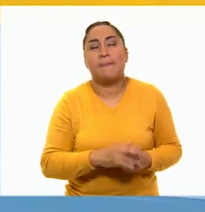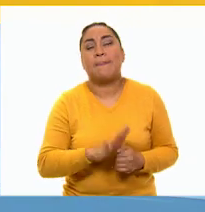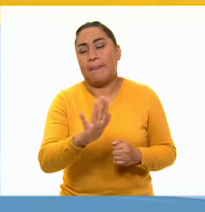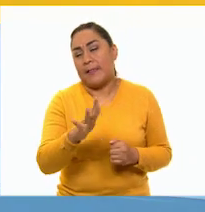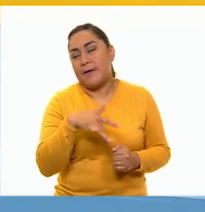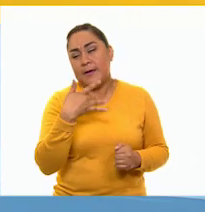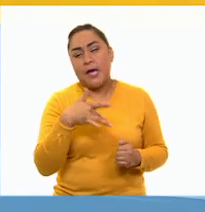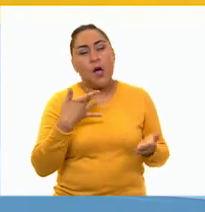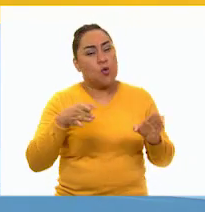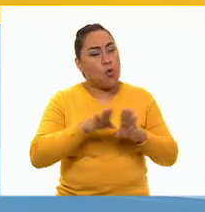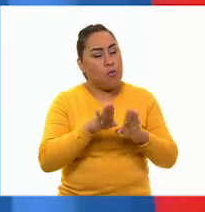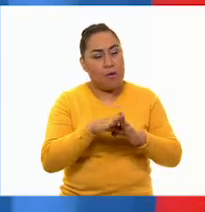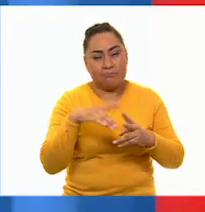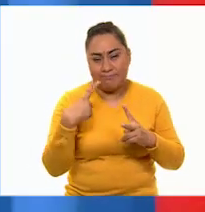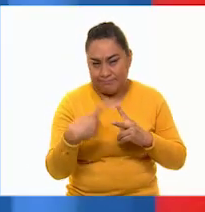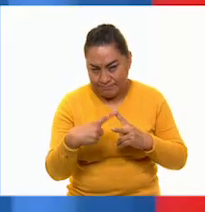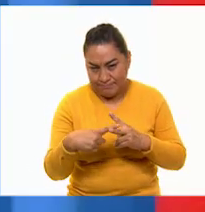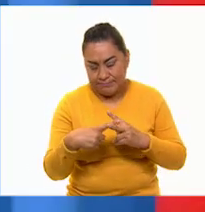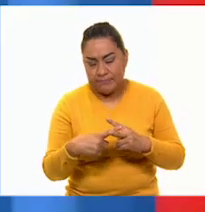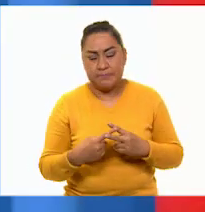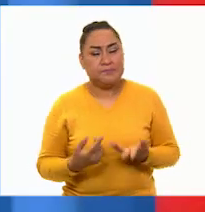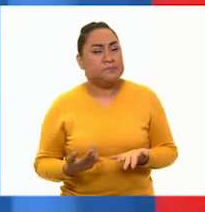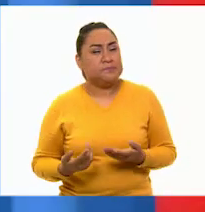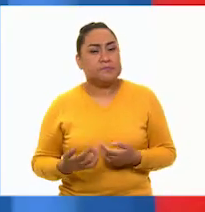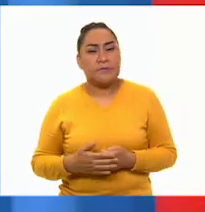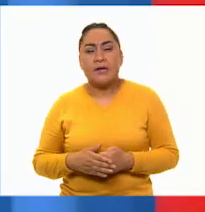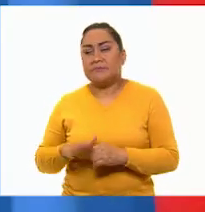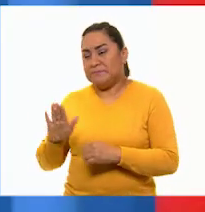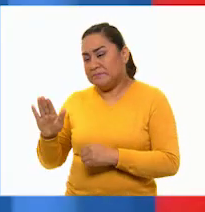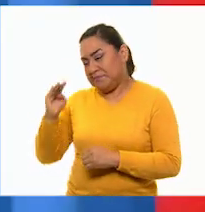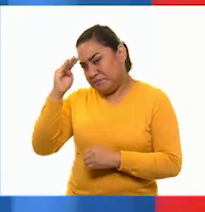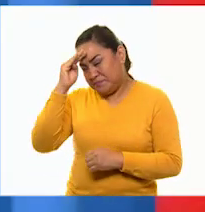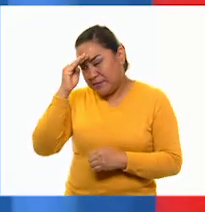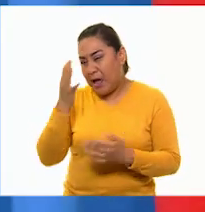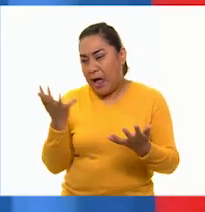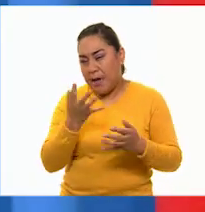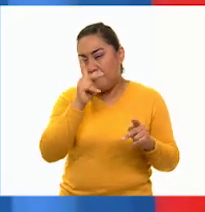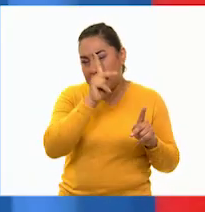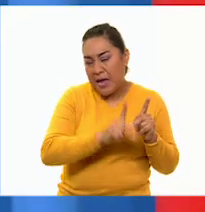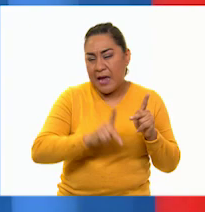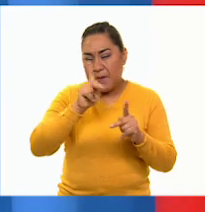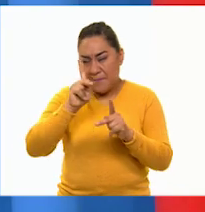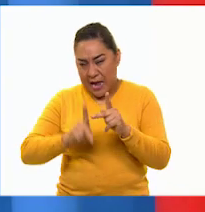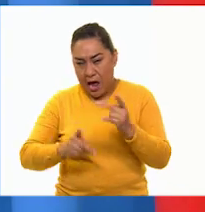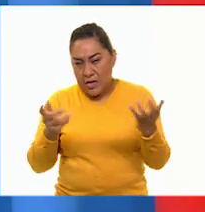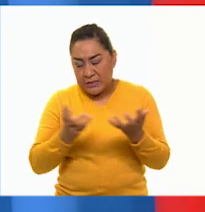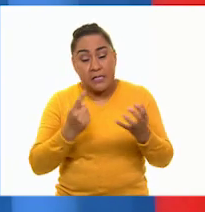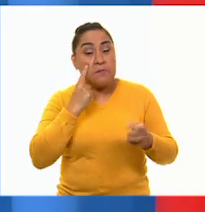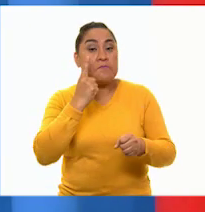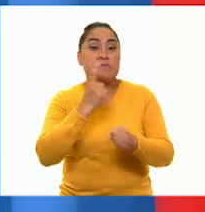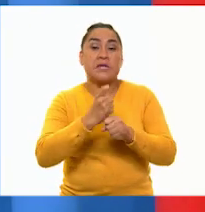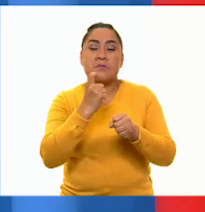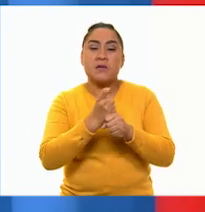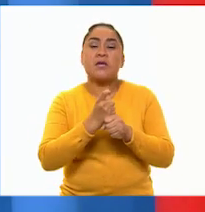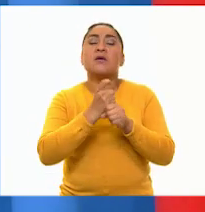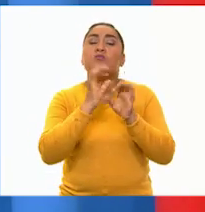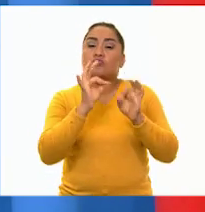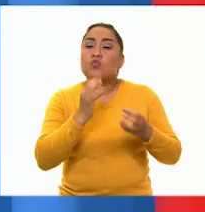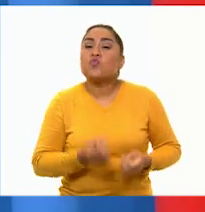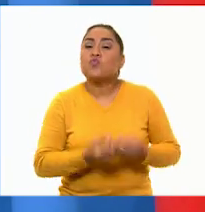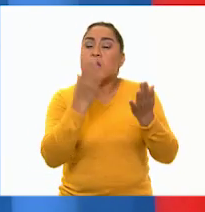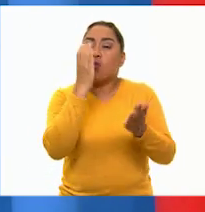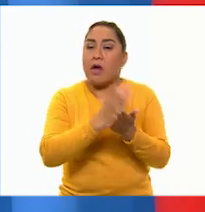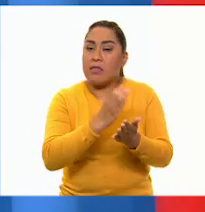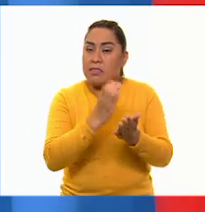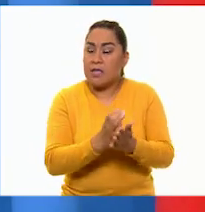solucionar este desafío. Maestra, le propongo que lo resolvamos por partes. Primero encontrar la cantidad de libretas y